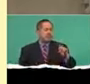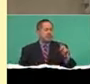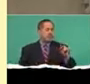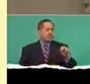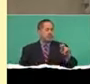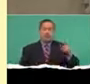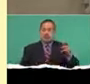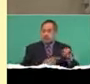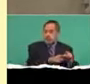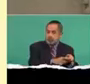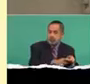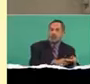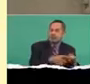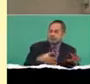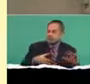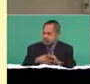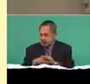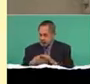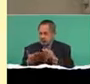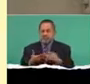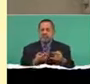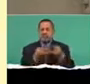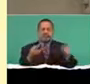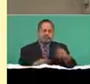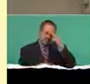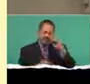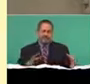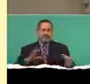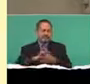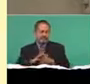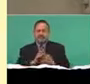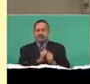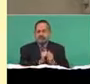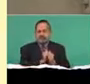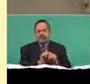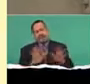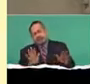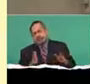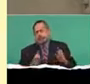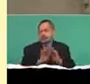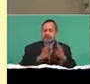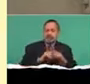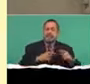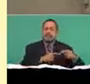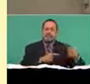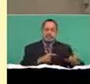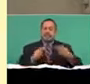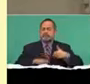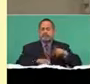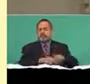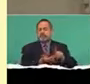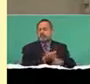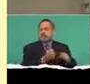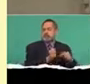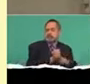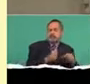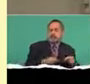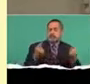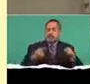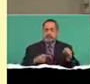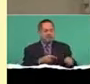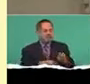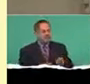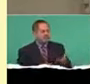trascender en la historia de México como un aliado, a pesar de las consecuencias personales que sufrió al